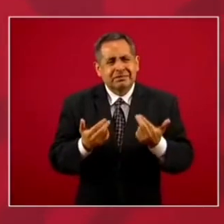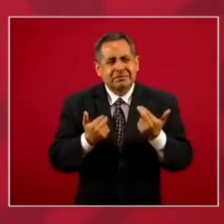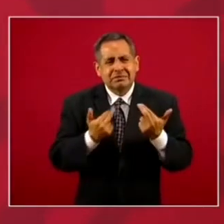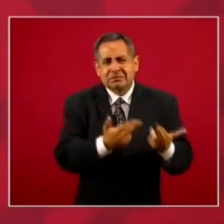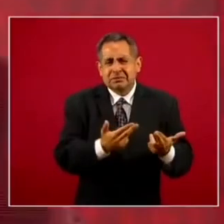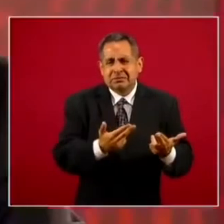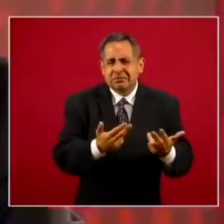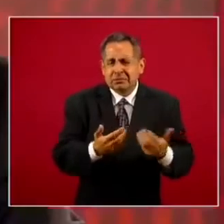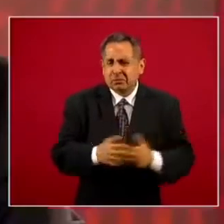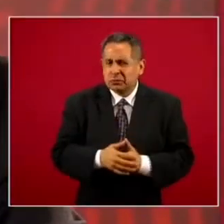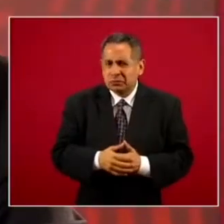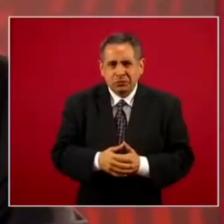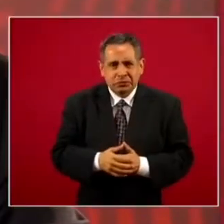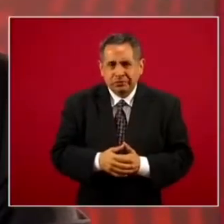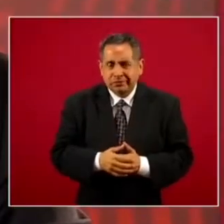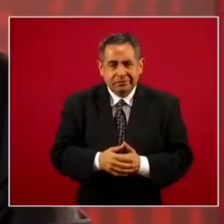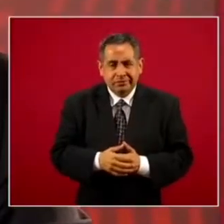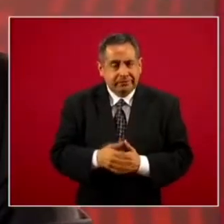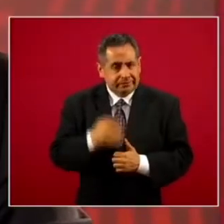Y fíjense,